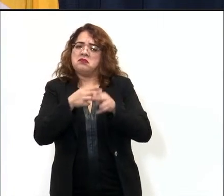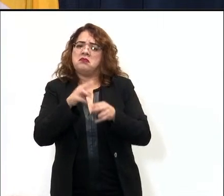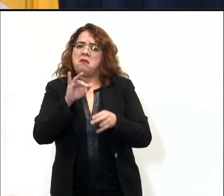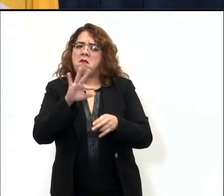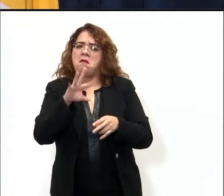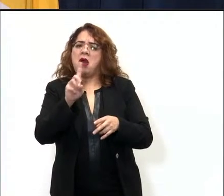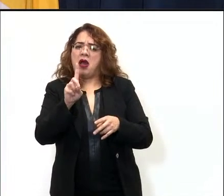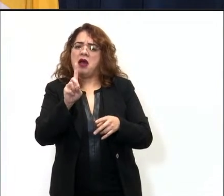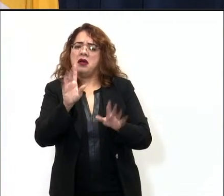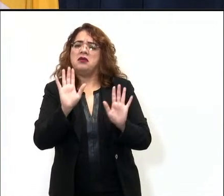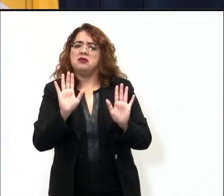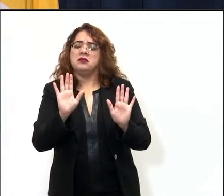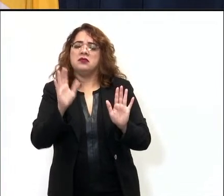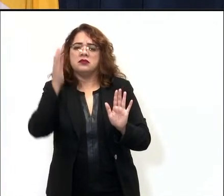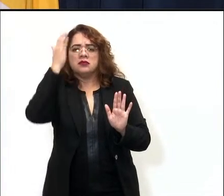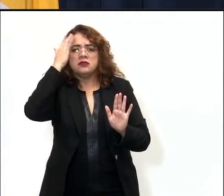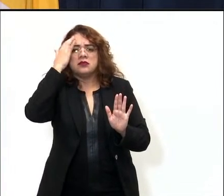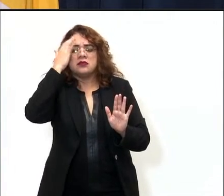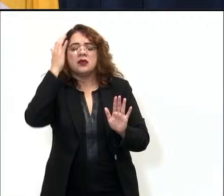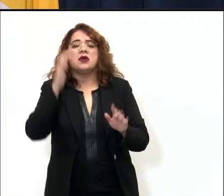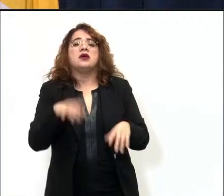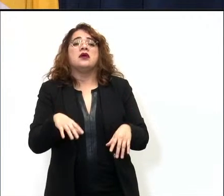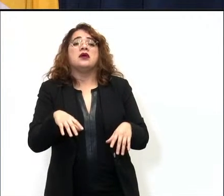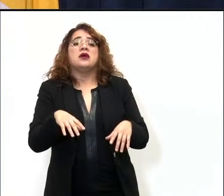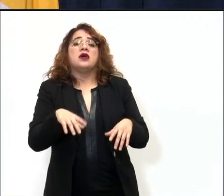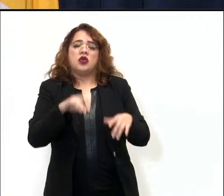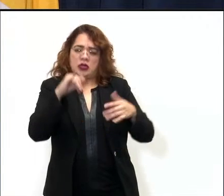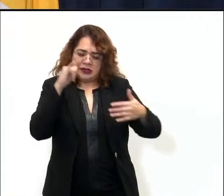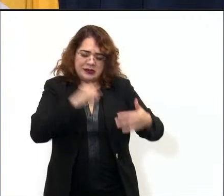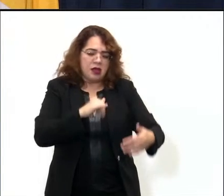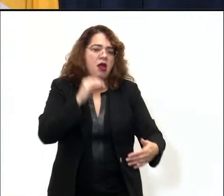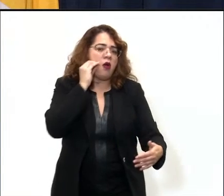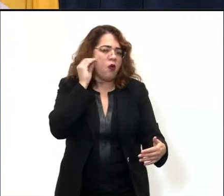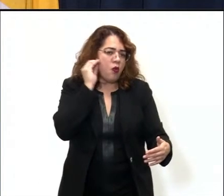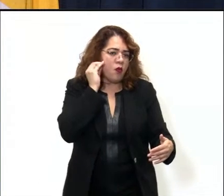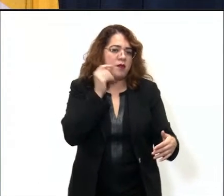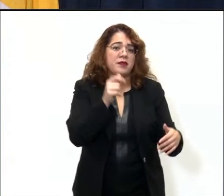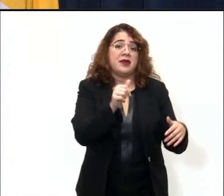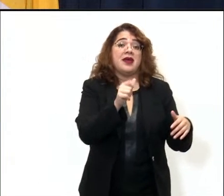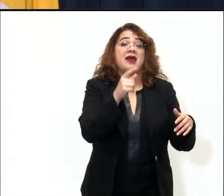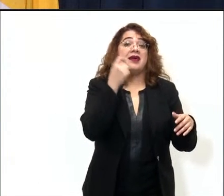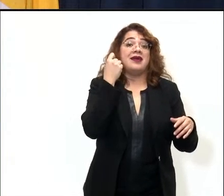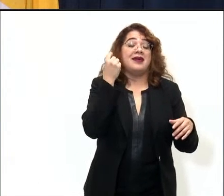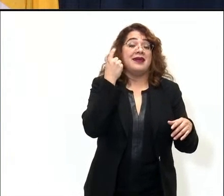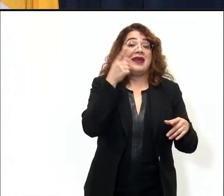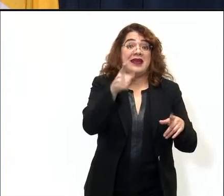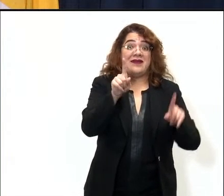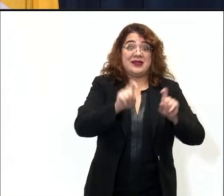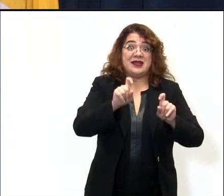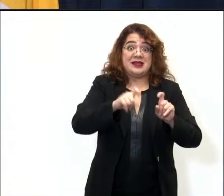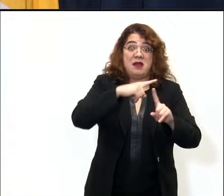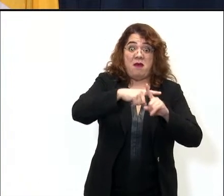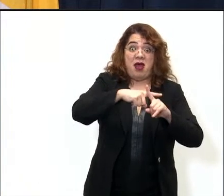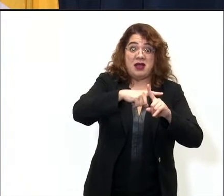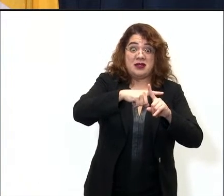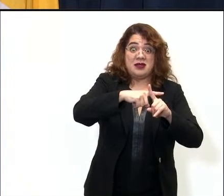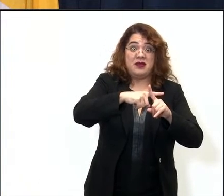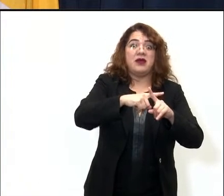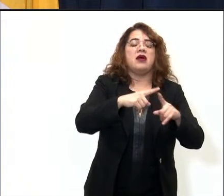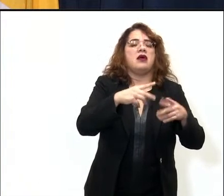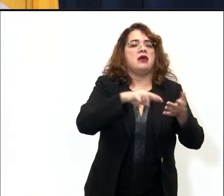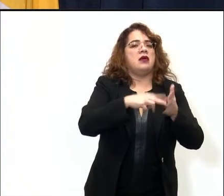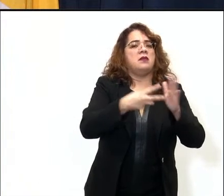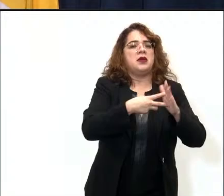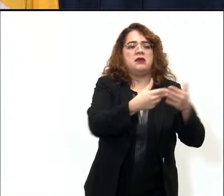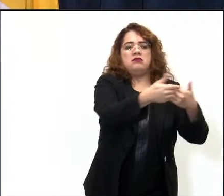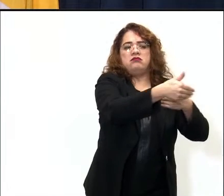normalmente se sentirían con una gripa o la influencia anteriormente. Si usted o alguien con quien usted vive está